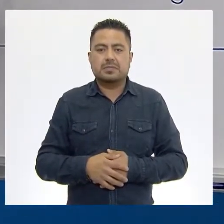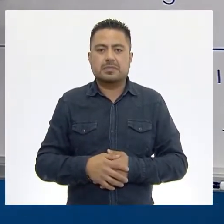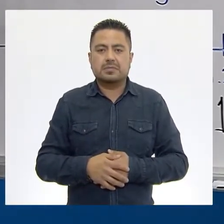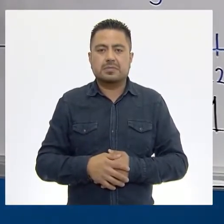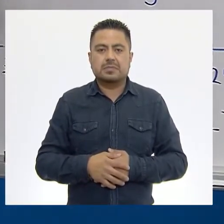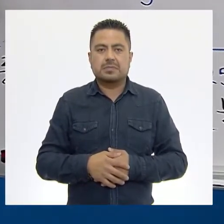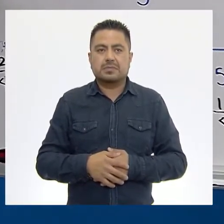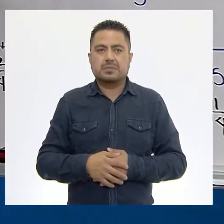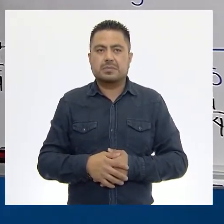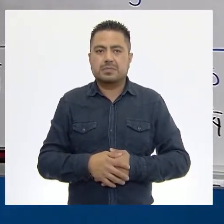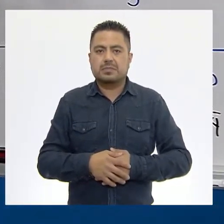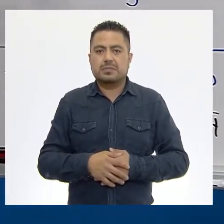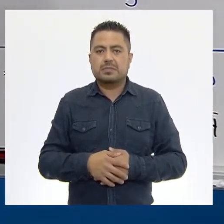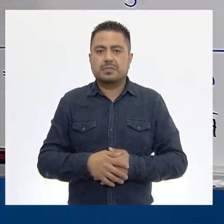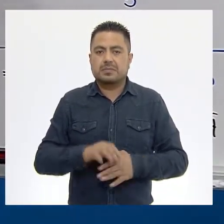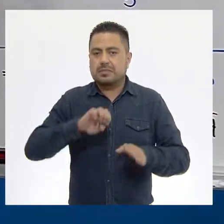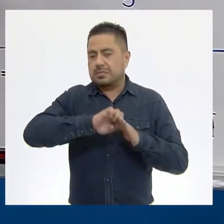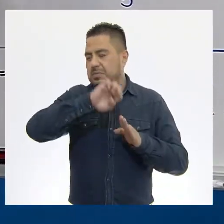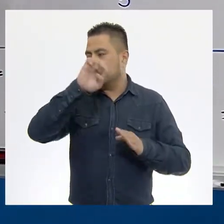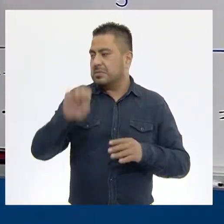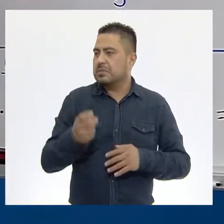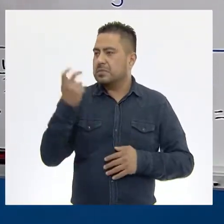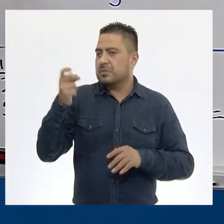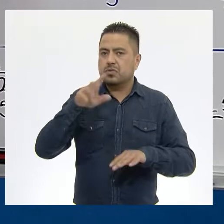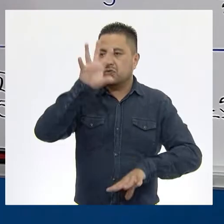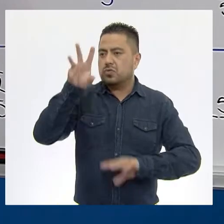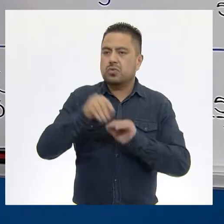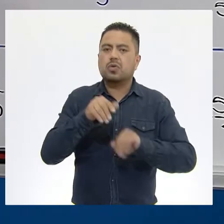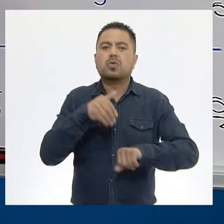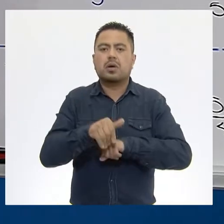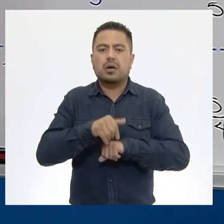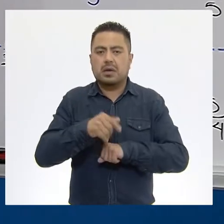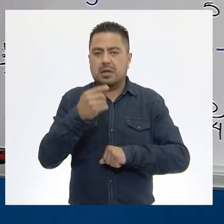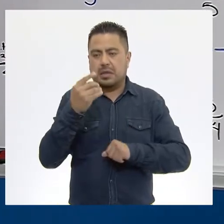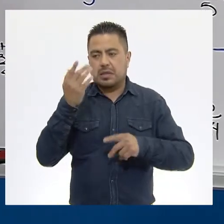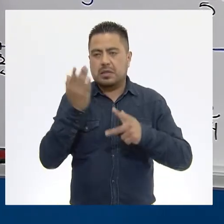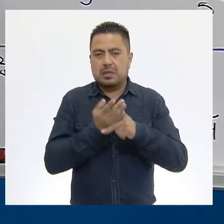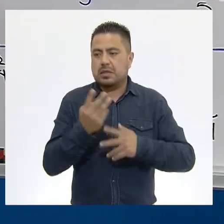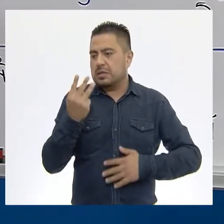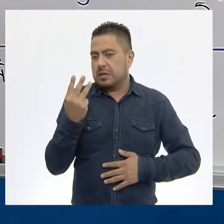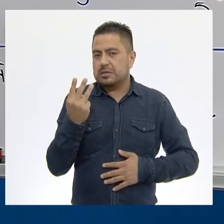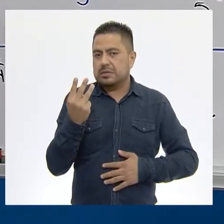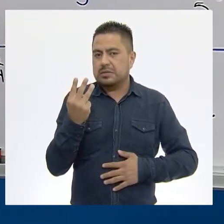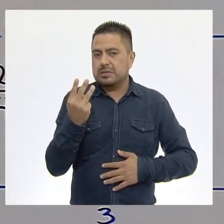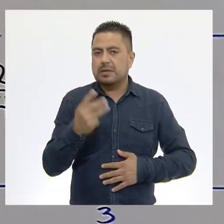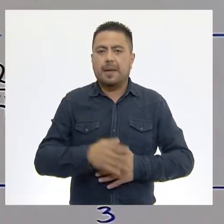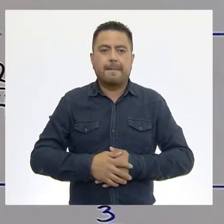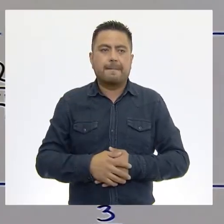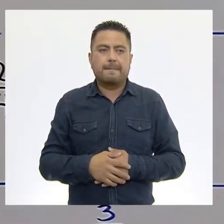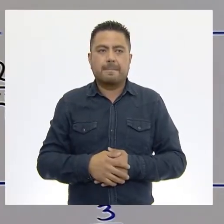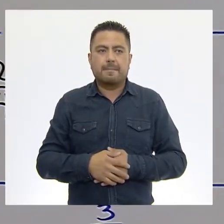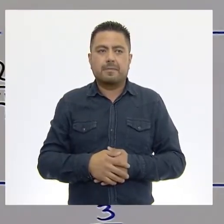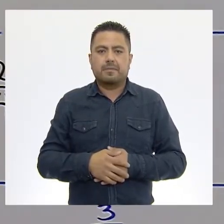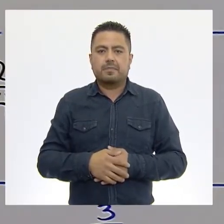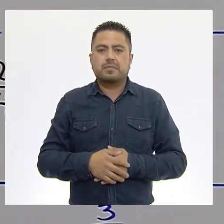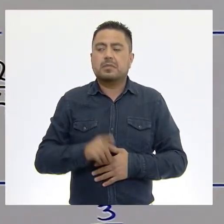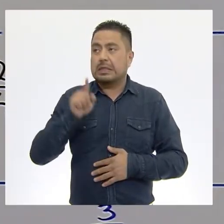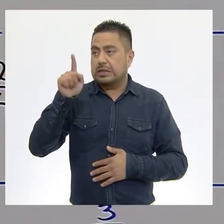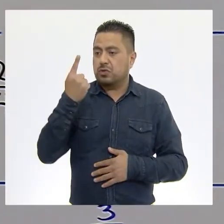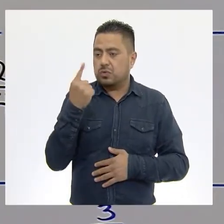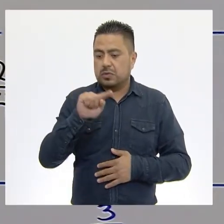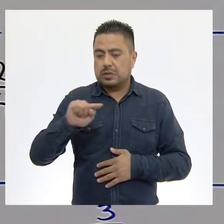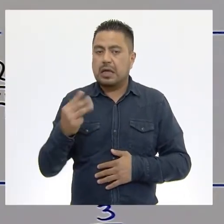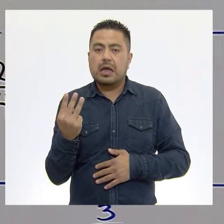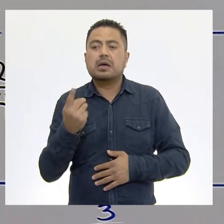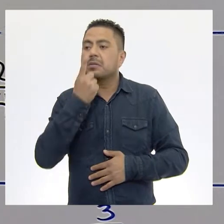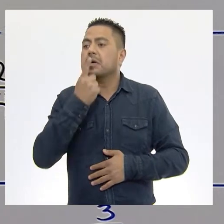O sea, aquí, por ejemplo, nuestro entero lo tendríamos que dividir en 3. Ajá. Según tu ejemplo, aquí de 1/3